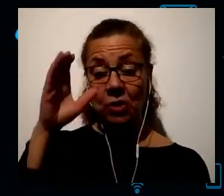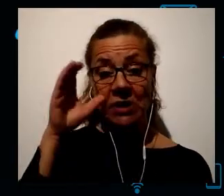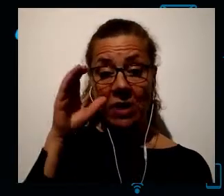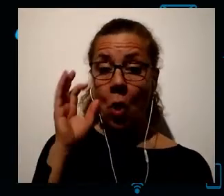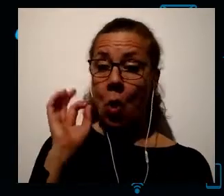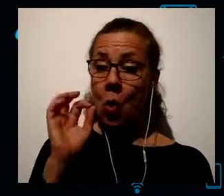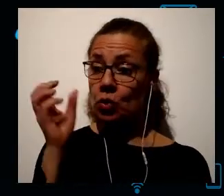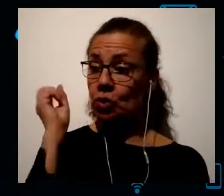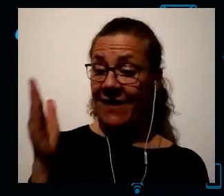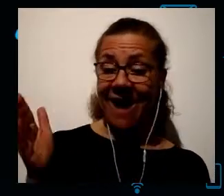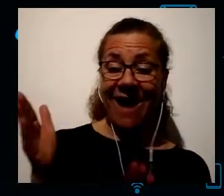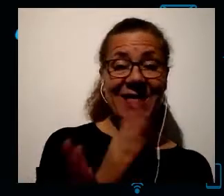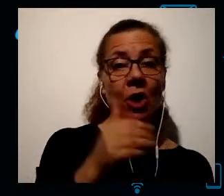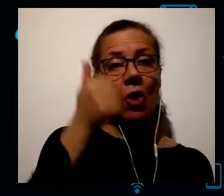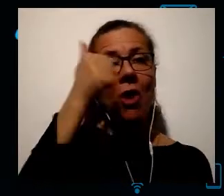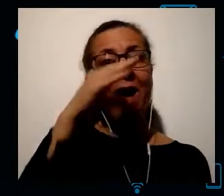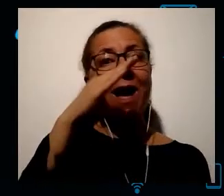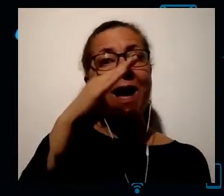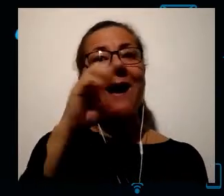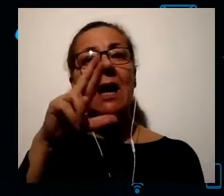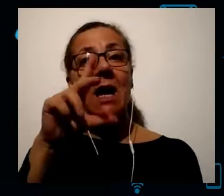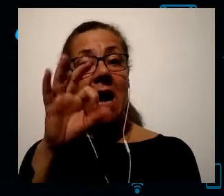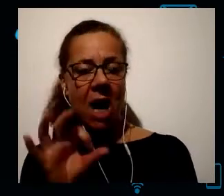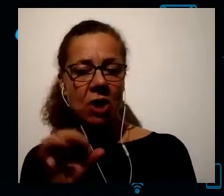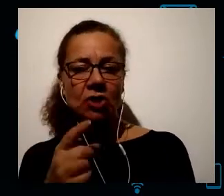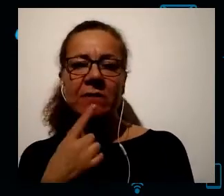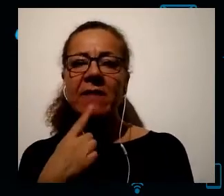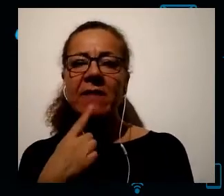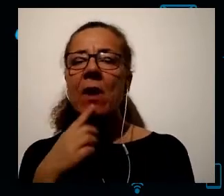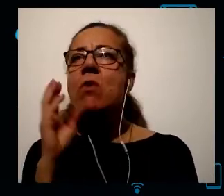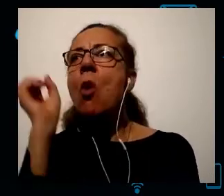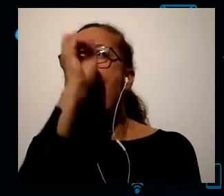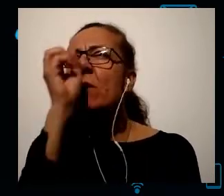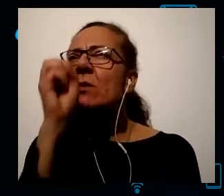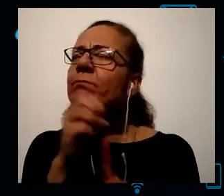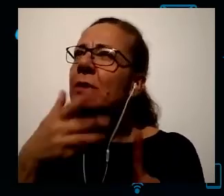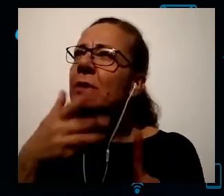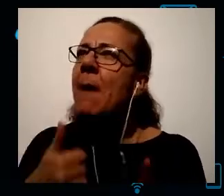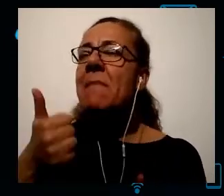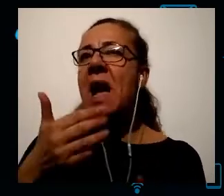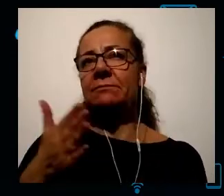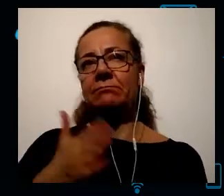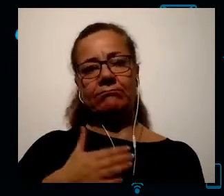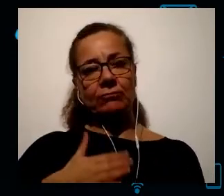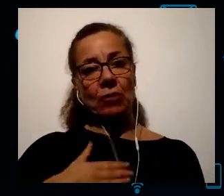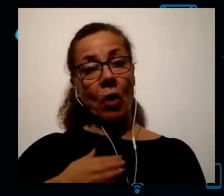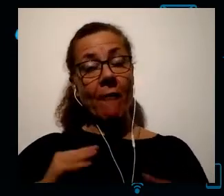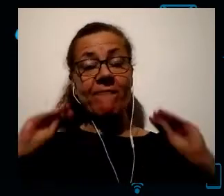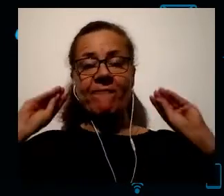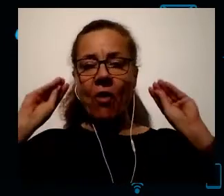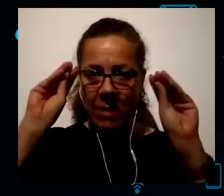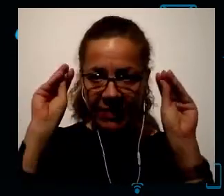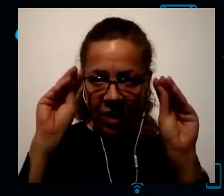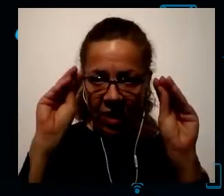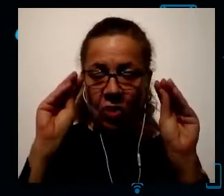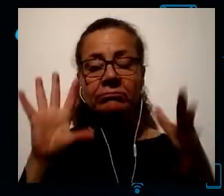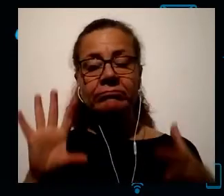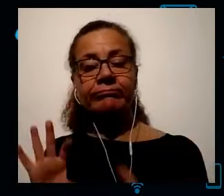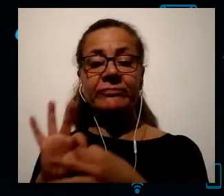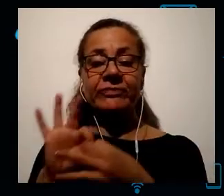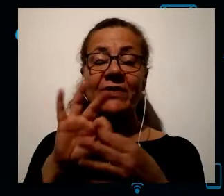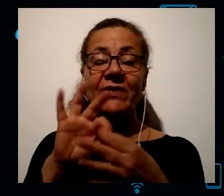anterior abordaba desde desde una óptica más propia no de la formación y de los centros educativos